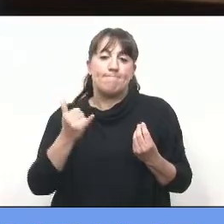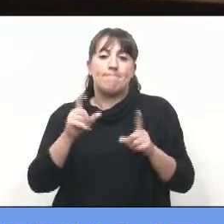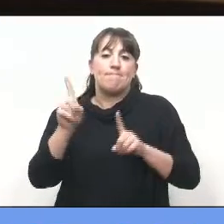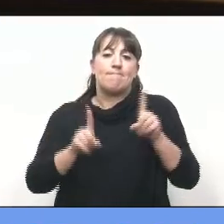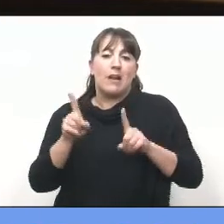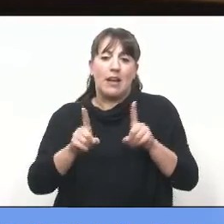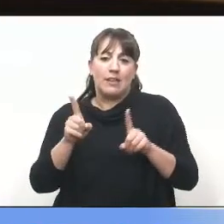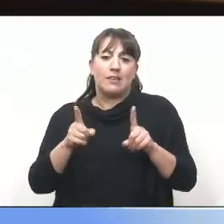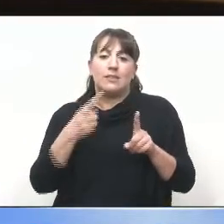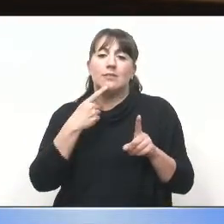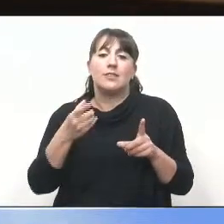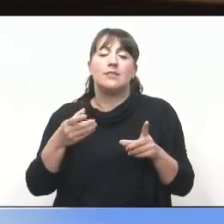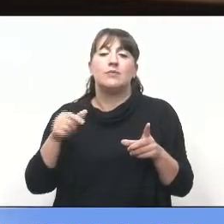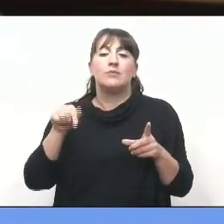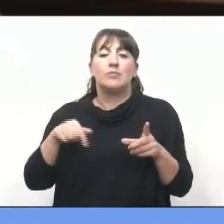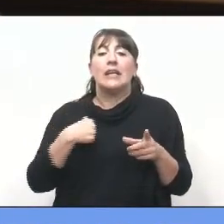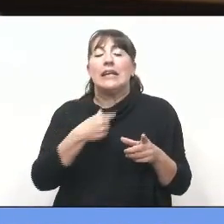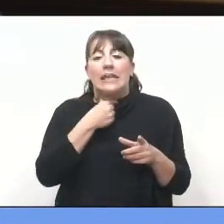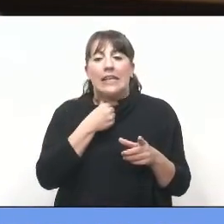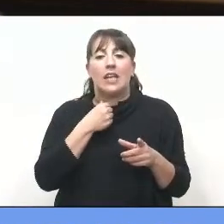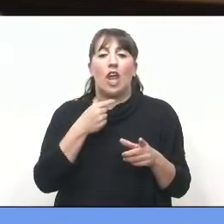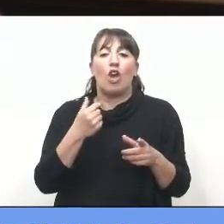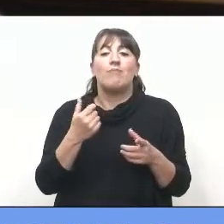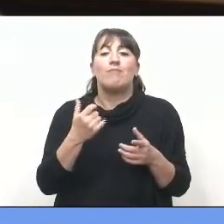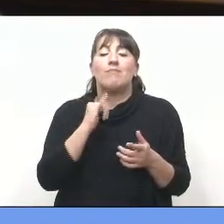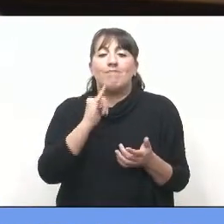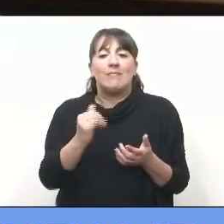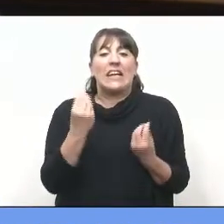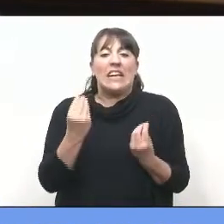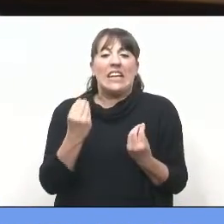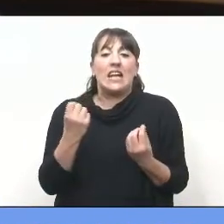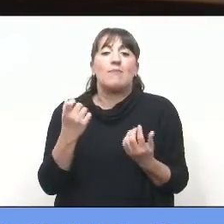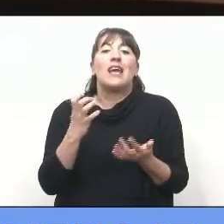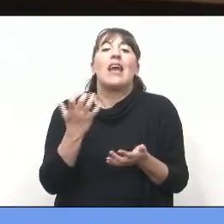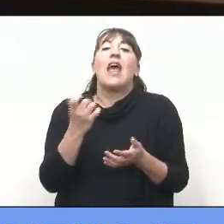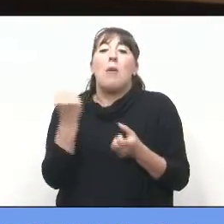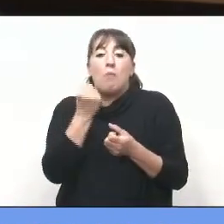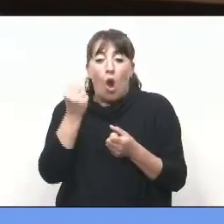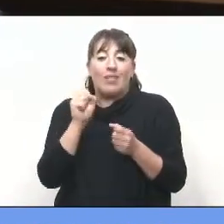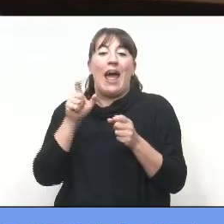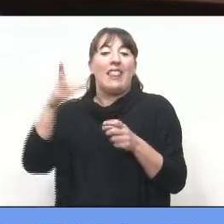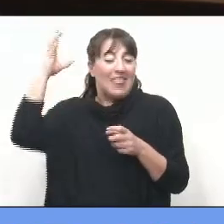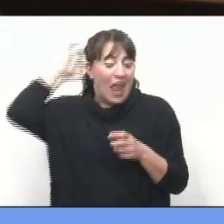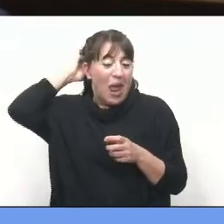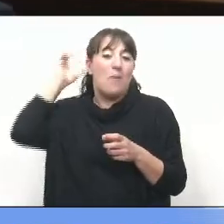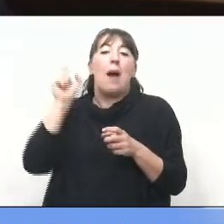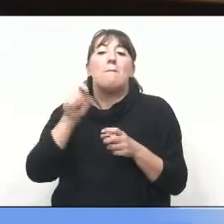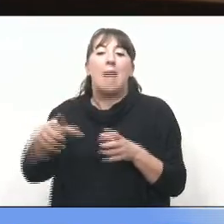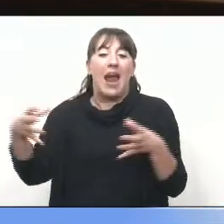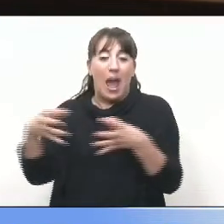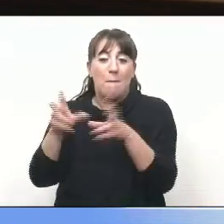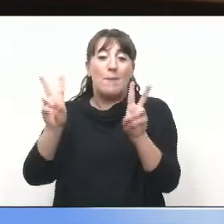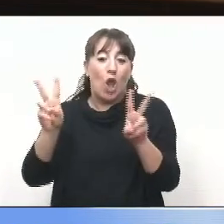argentina entonces quiero poner en valor lo que significa eva perón para el peronismo para una etapa histórica de la argentina